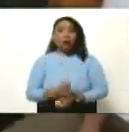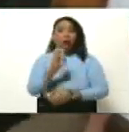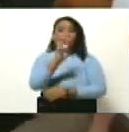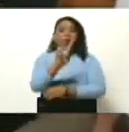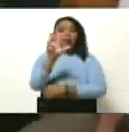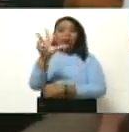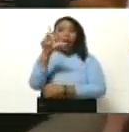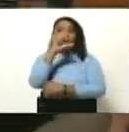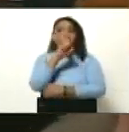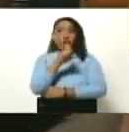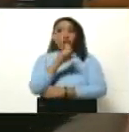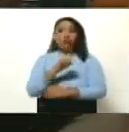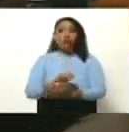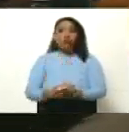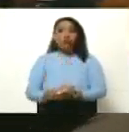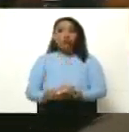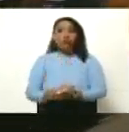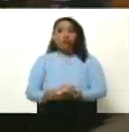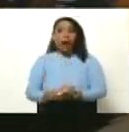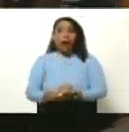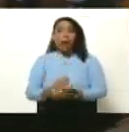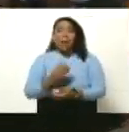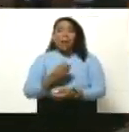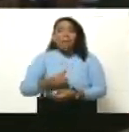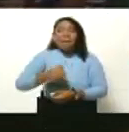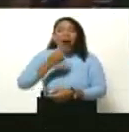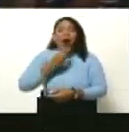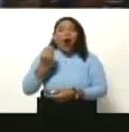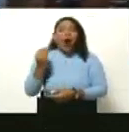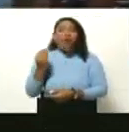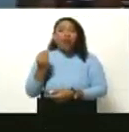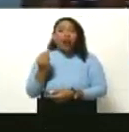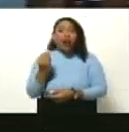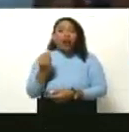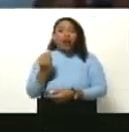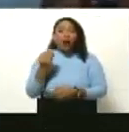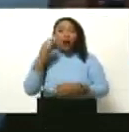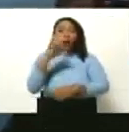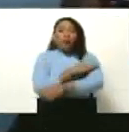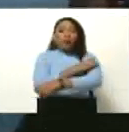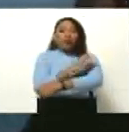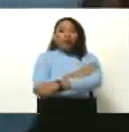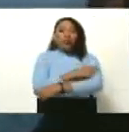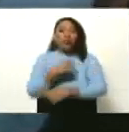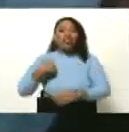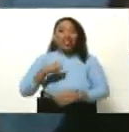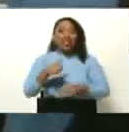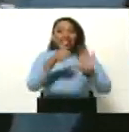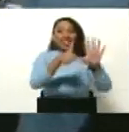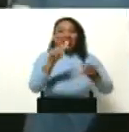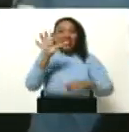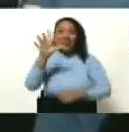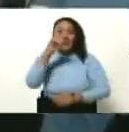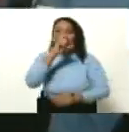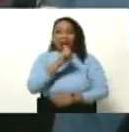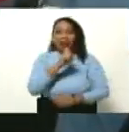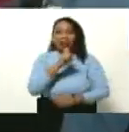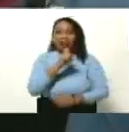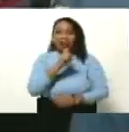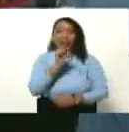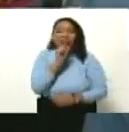23 años. El más joven en la oposición tiene como 65, mayor que yo. No les dan espacio a la